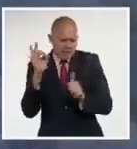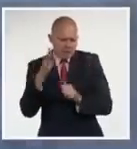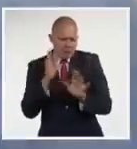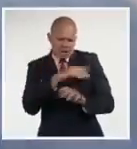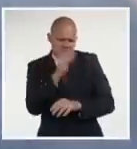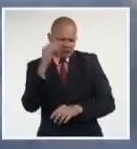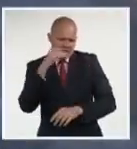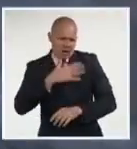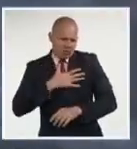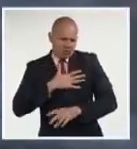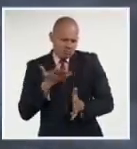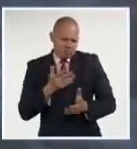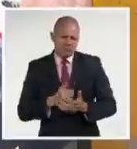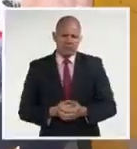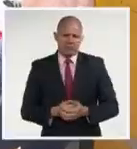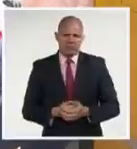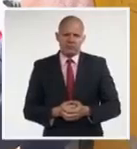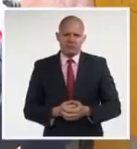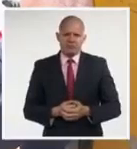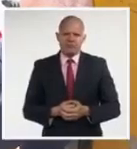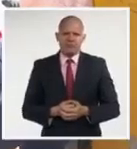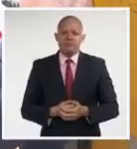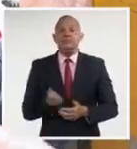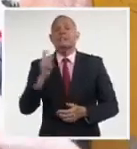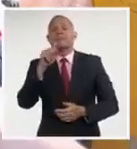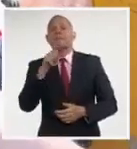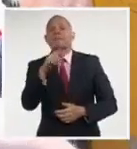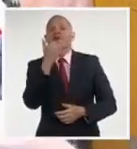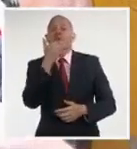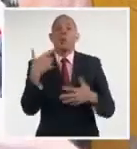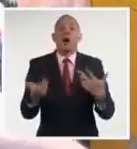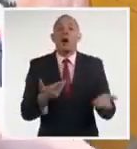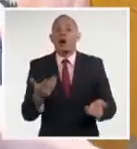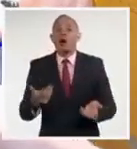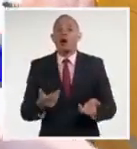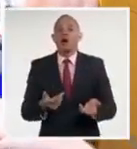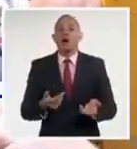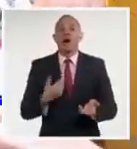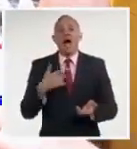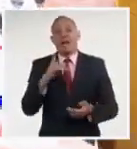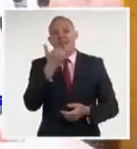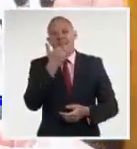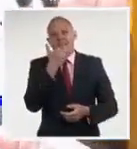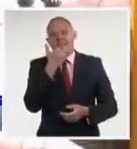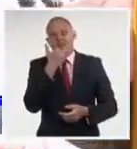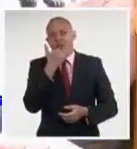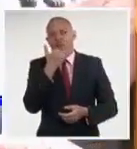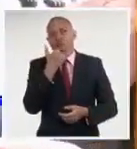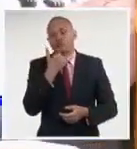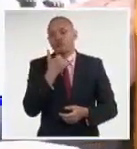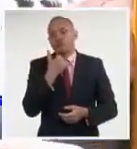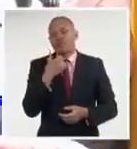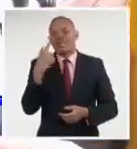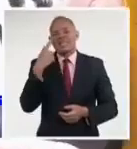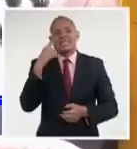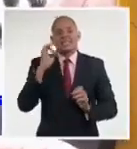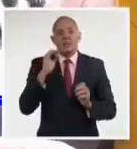saben lo que estoy haciendo y a lo que vine. ¿Qué afectaciones se han encontrado? Bueno, aquí se ha afectado mucho lo que es los cables